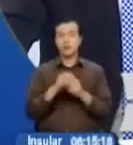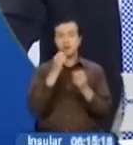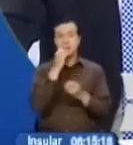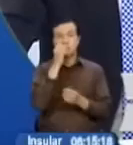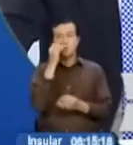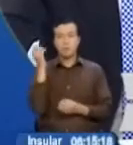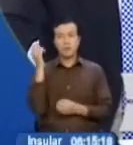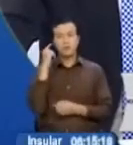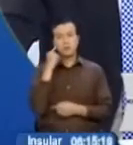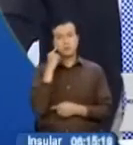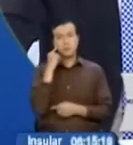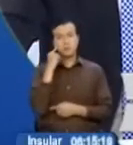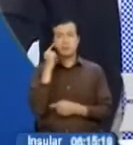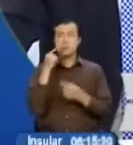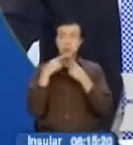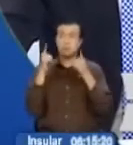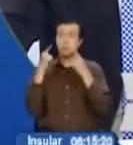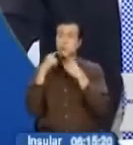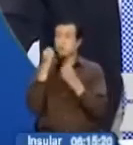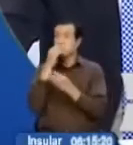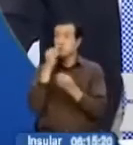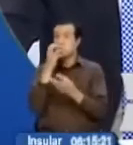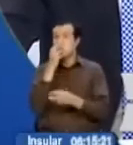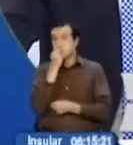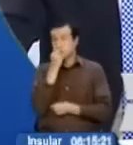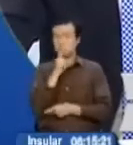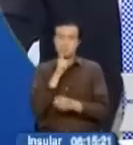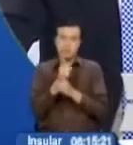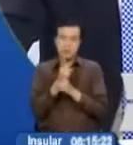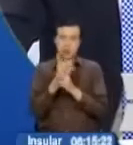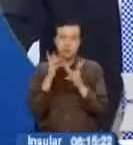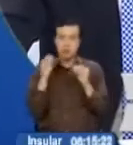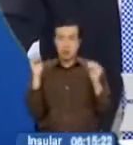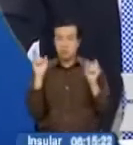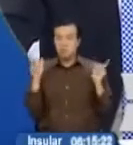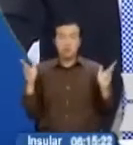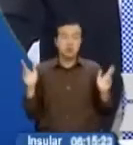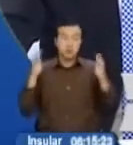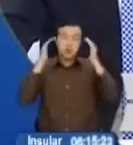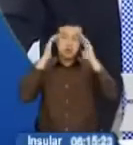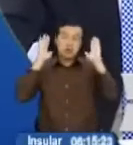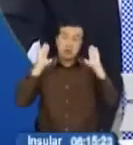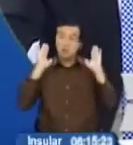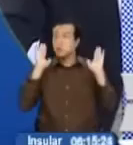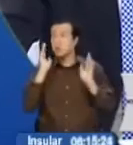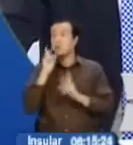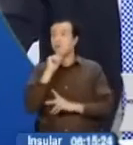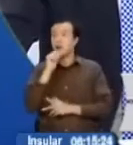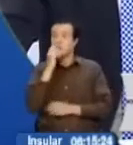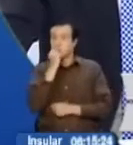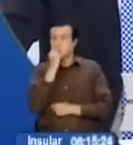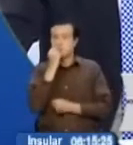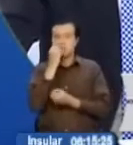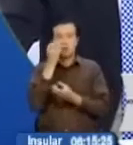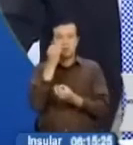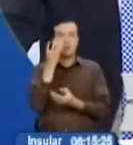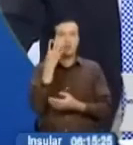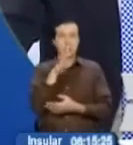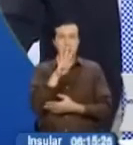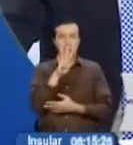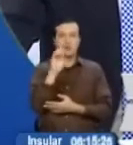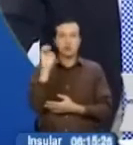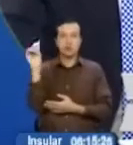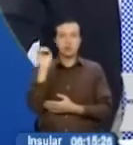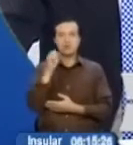difusión, lo que no se difunde o lo que no se comunica, no se conoce y no existe para la gente porque no llegó. Hemos tenido más de 400 impactos